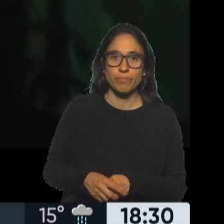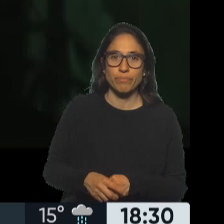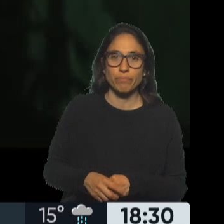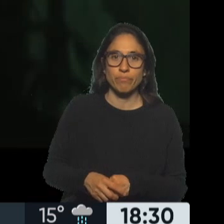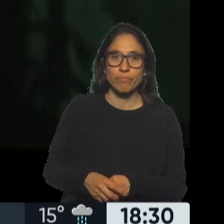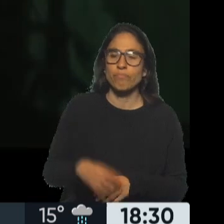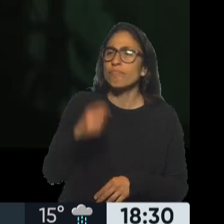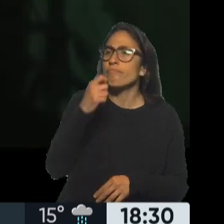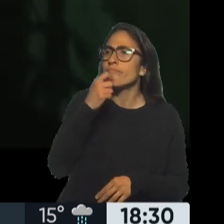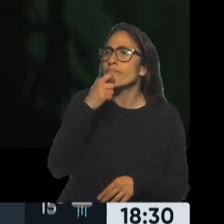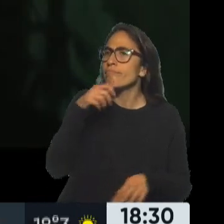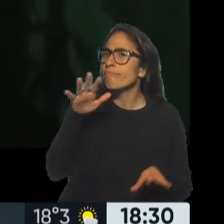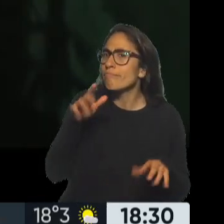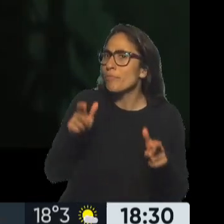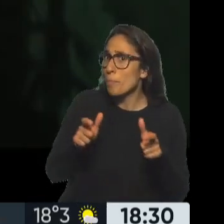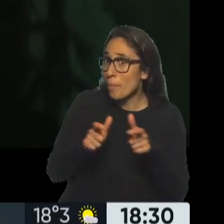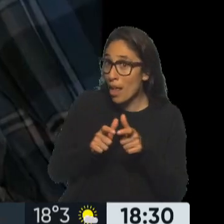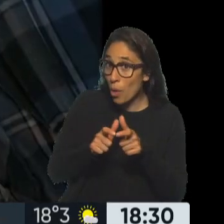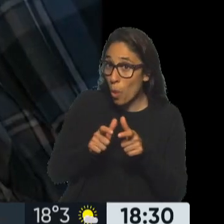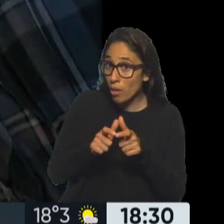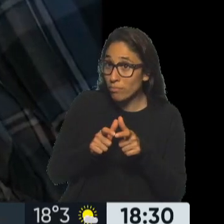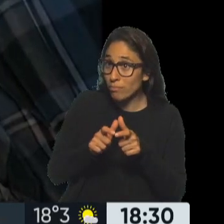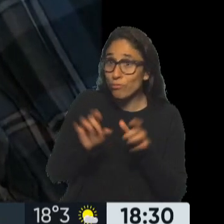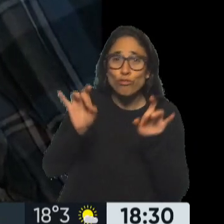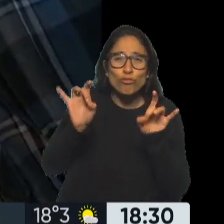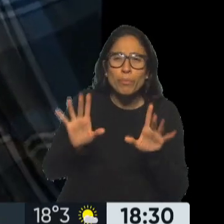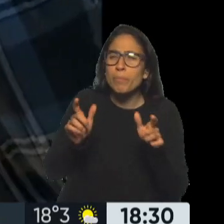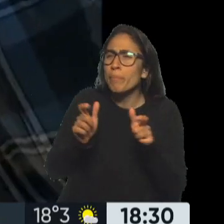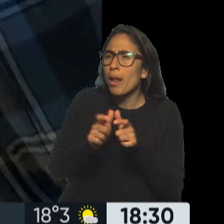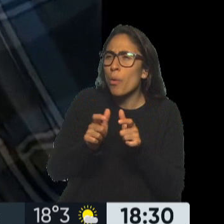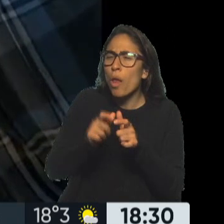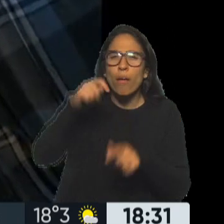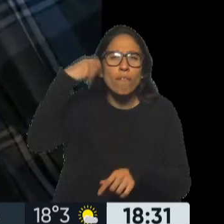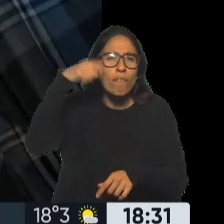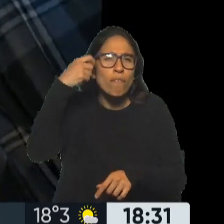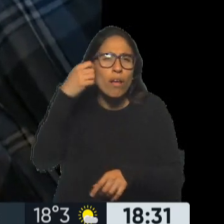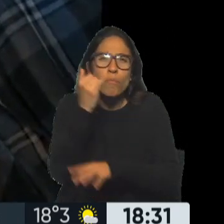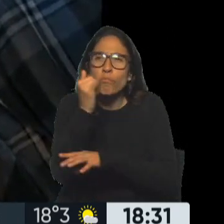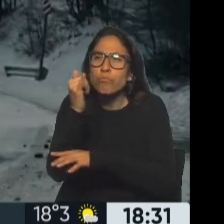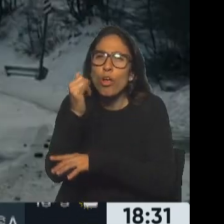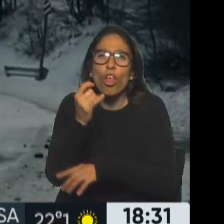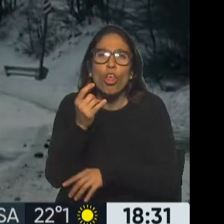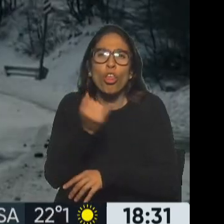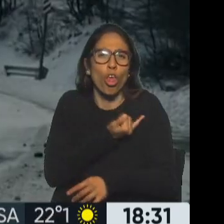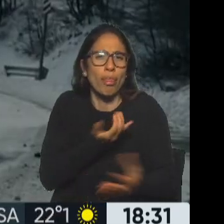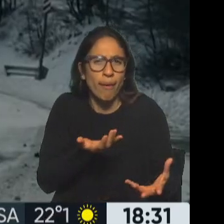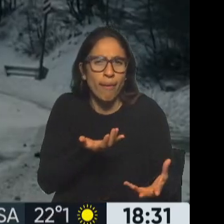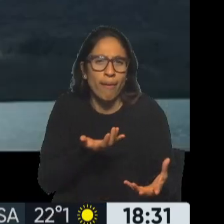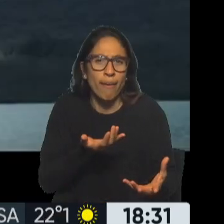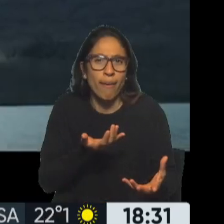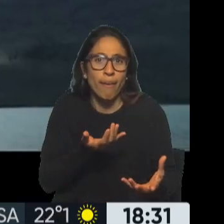Si fuera una película, tan solo una película, ¿a dónde la filmarías? De acción. ¿En el fin del